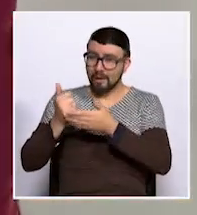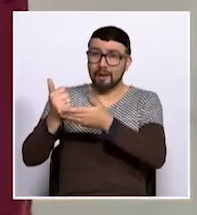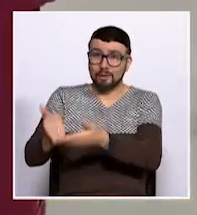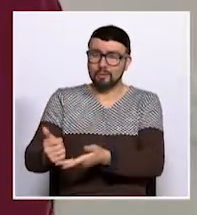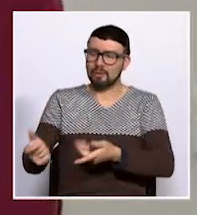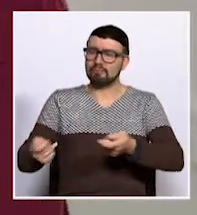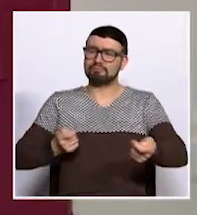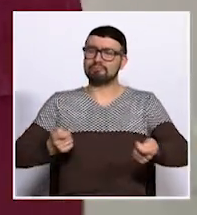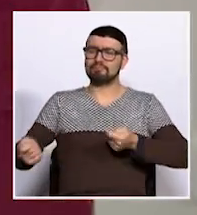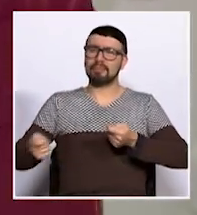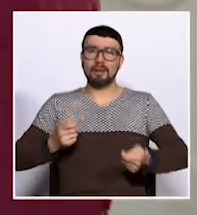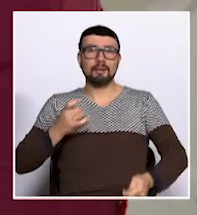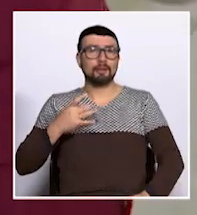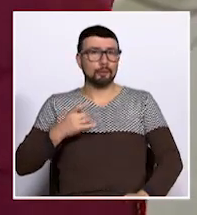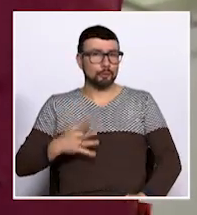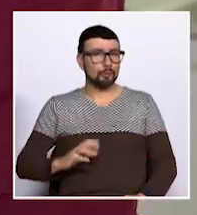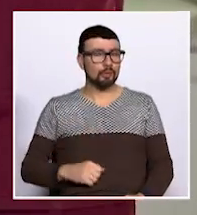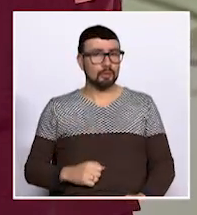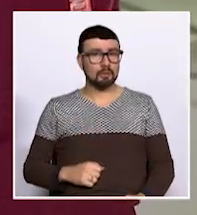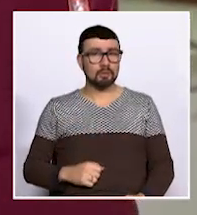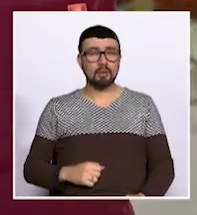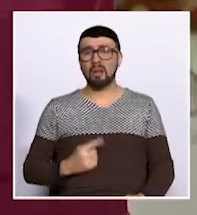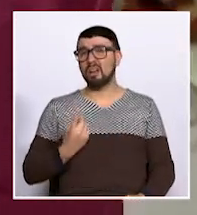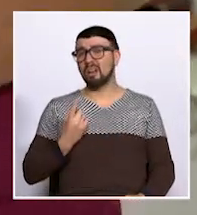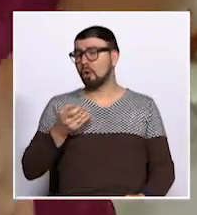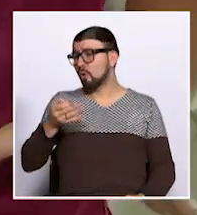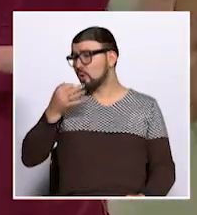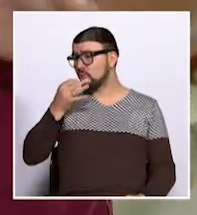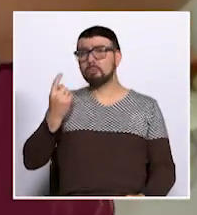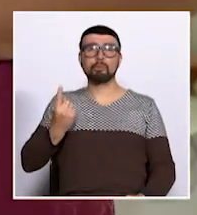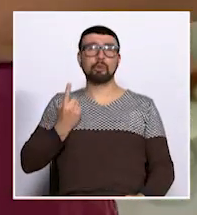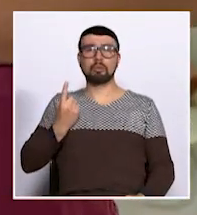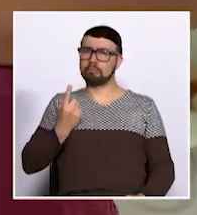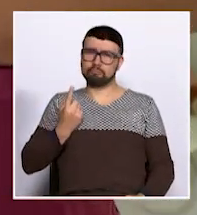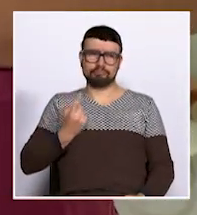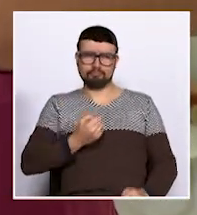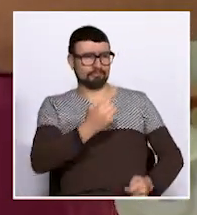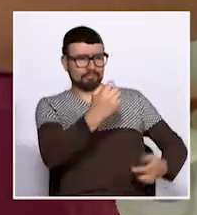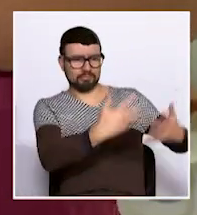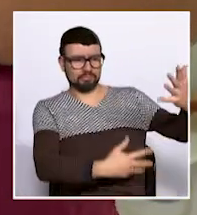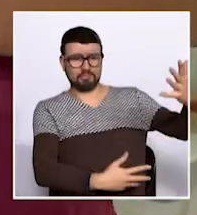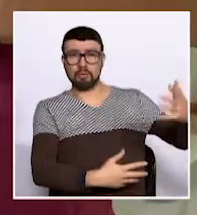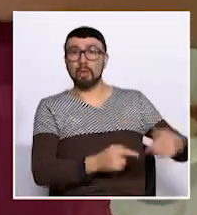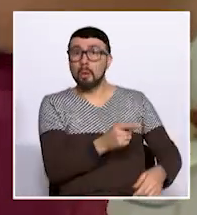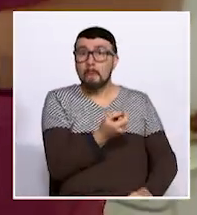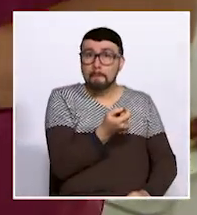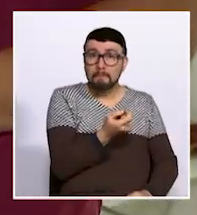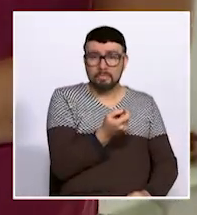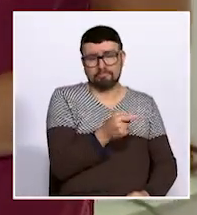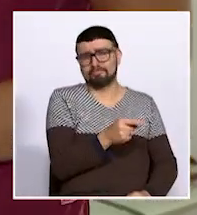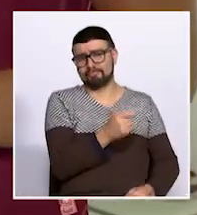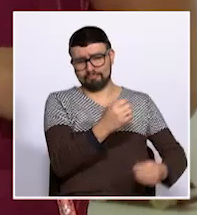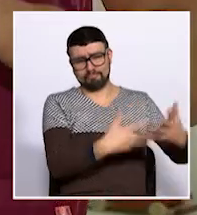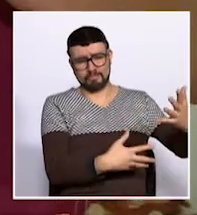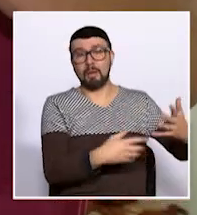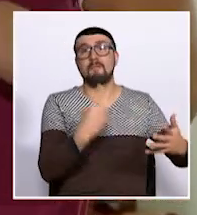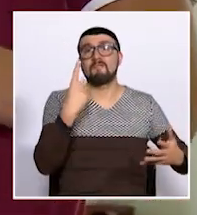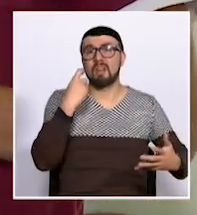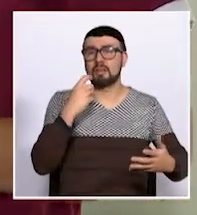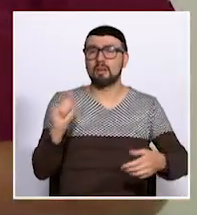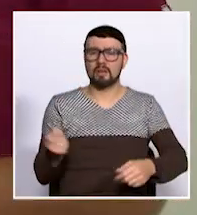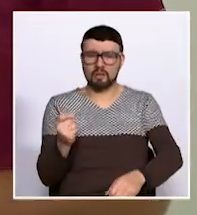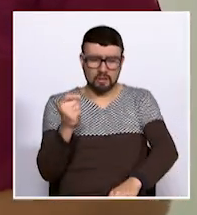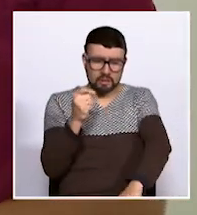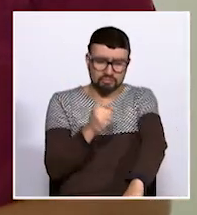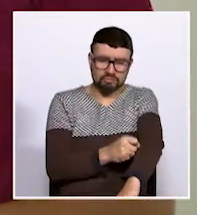manejo del dolor. Entonces no nos quedemos con la pastillita, y esto es muy poquito. Nos faltó ver netamente la apiterapia, cómo